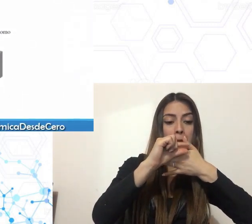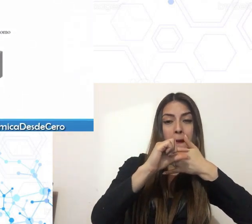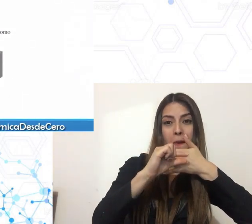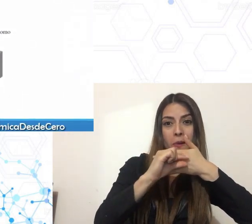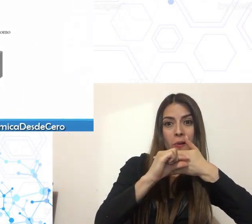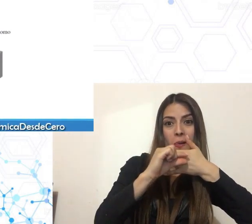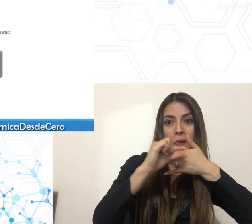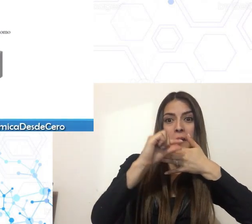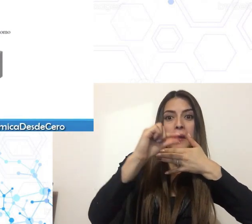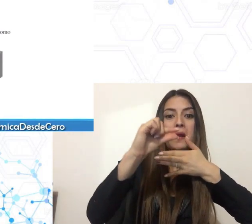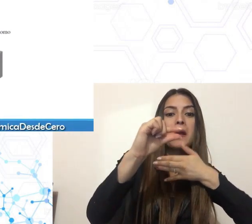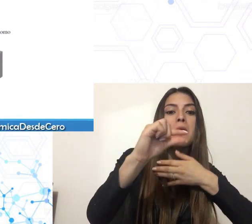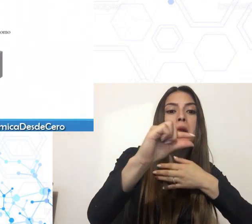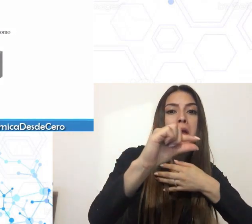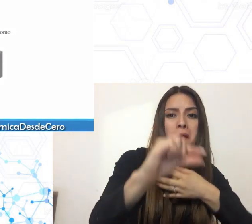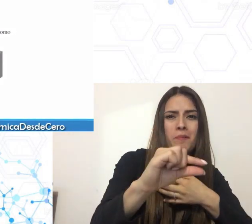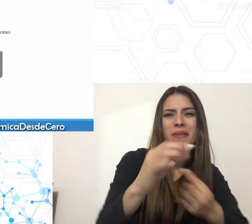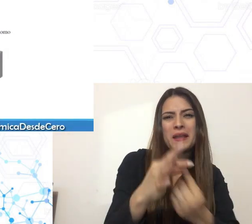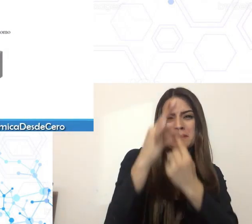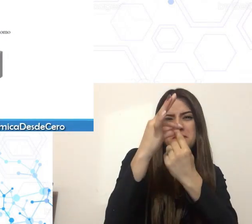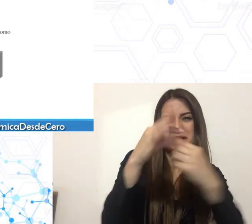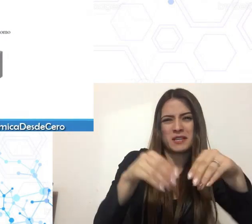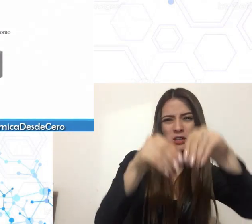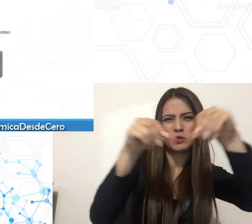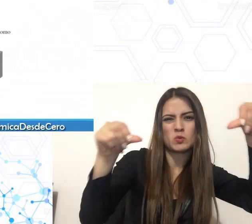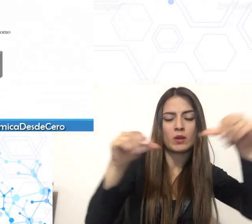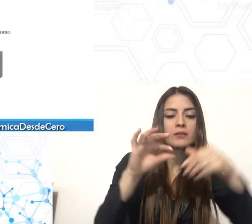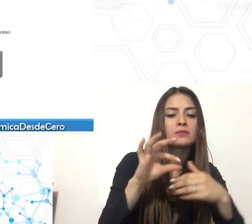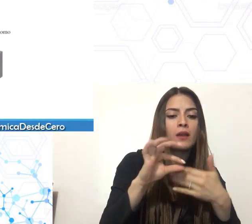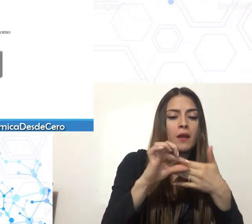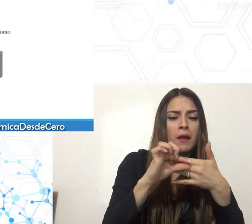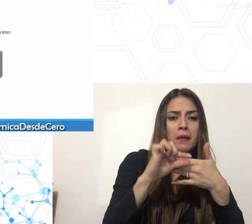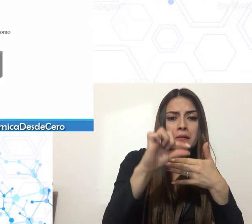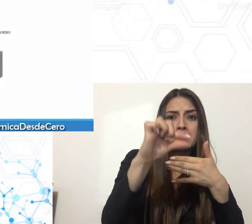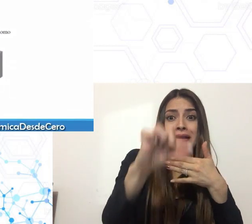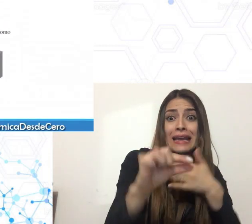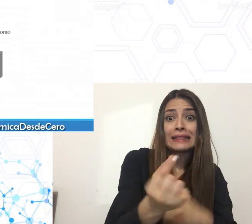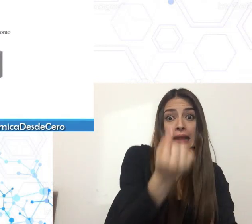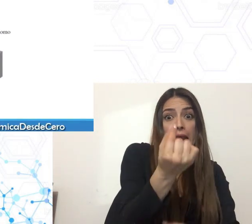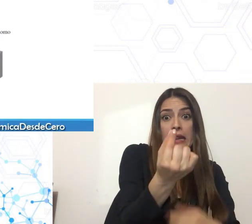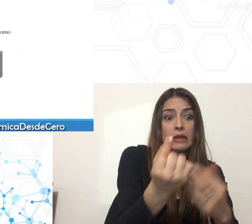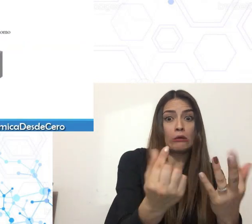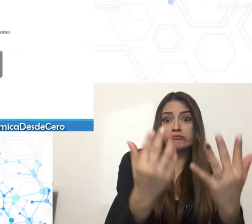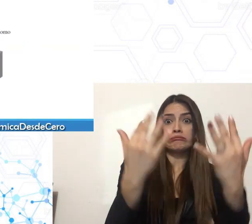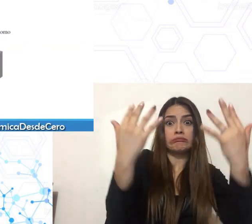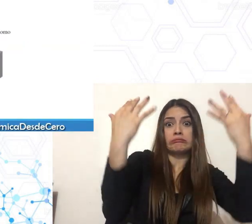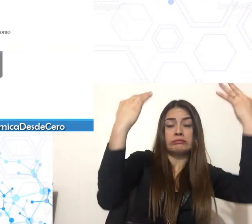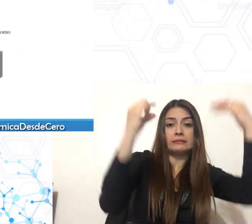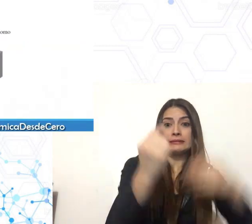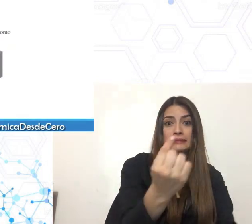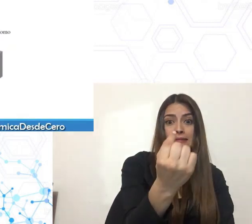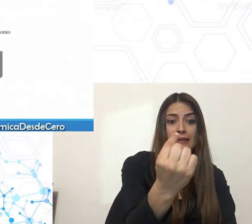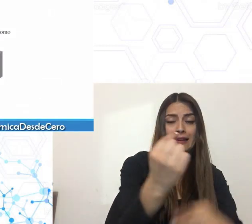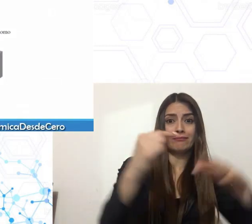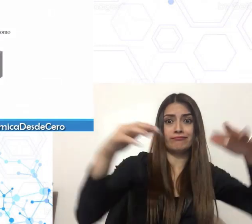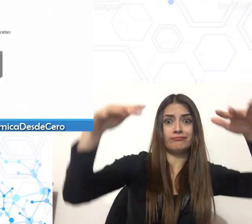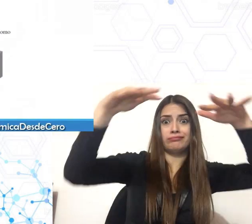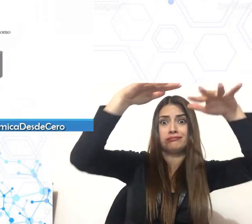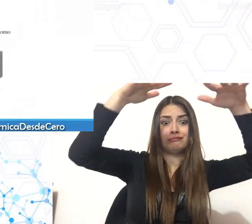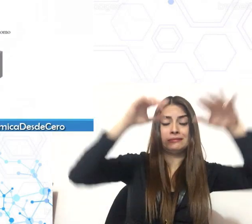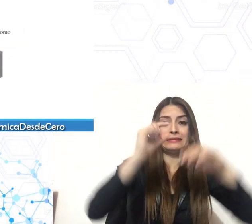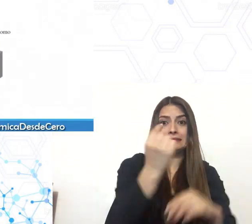que se logró concluir? ¿Cuál fue el experimento? Ellos tomaron, obviamente,